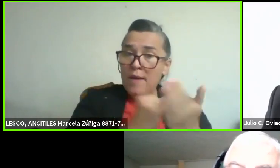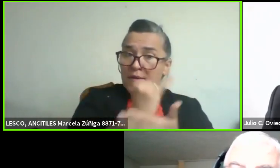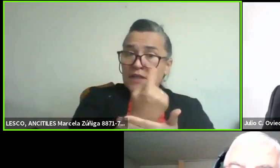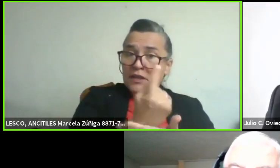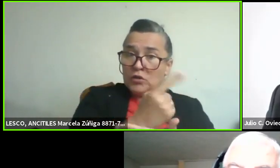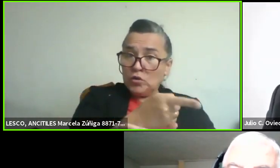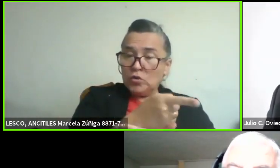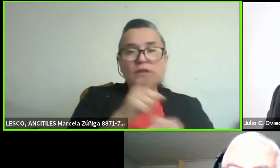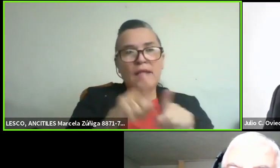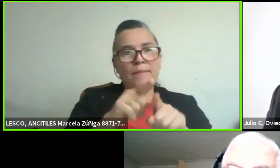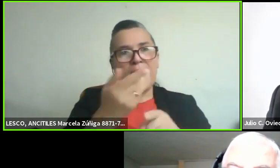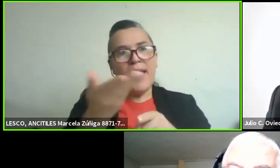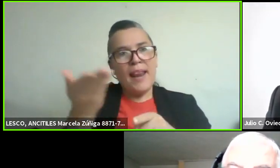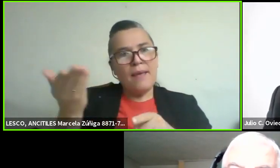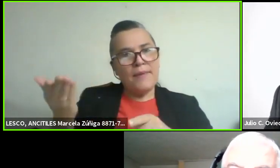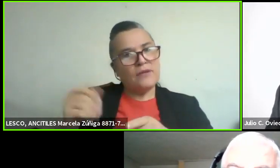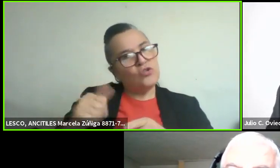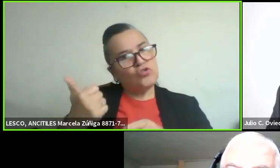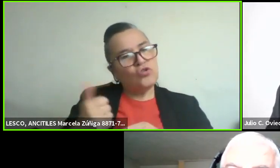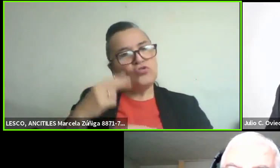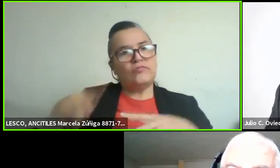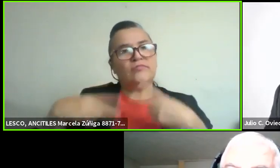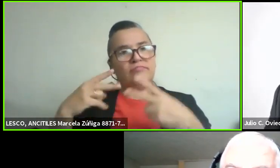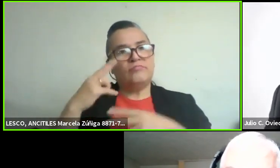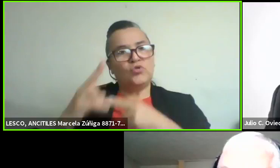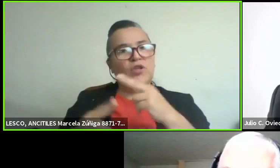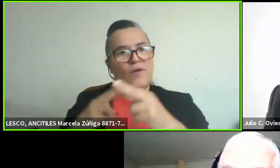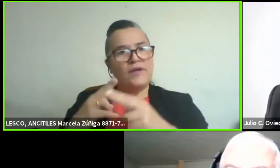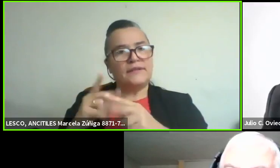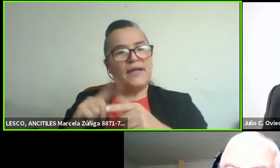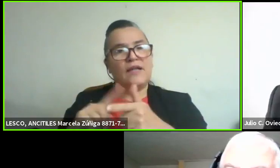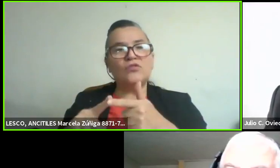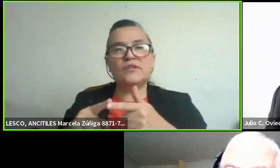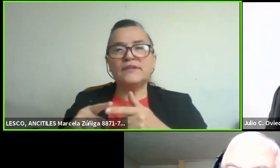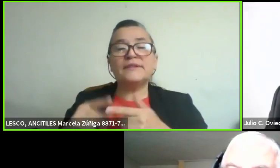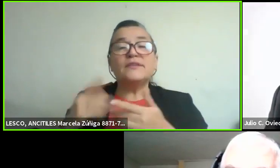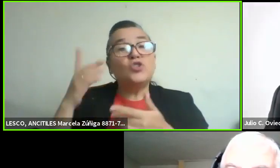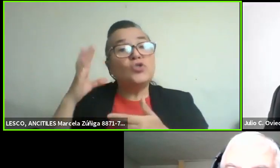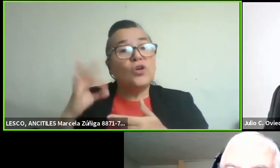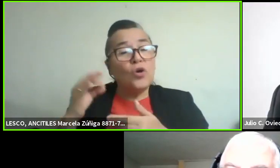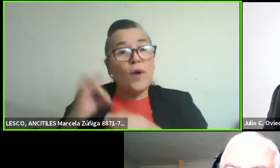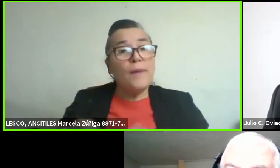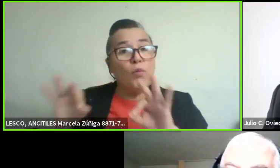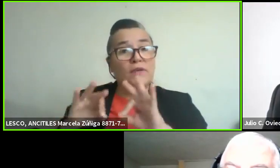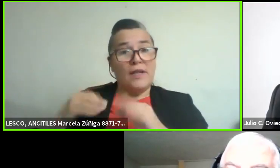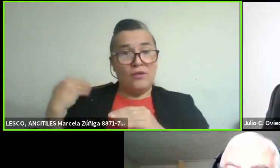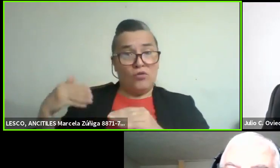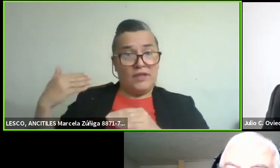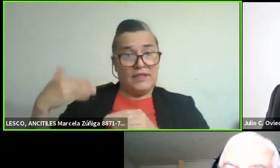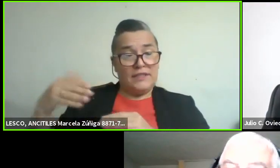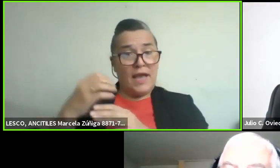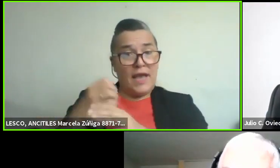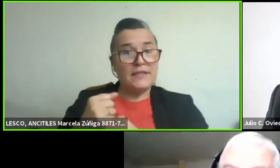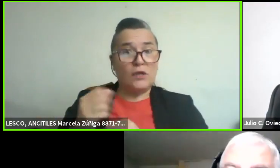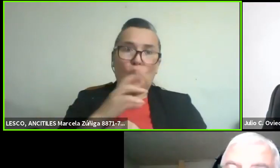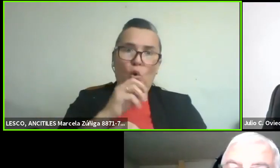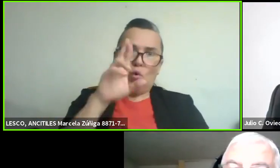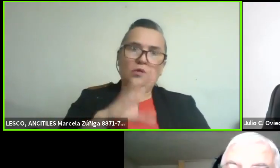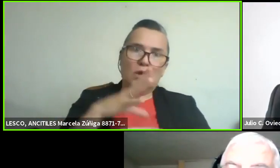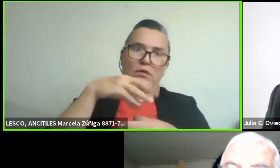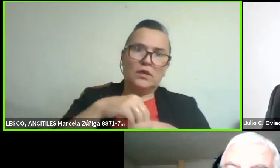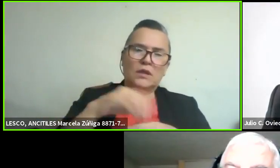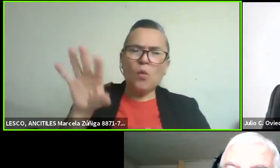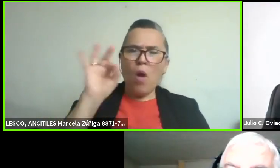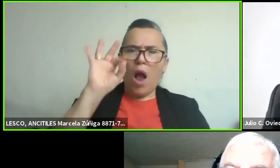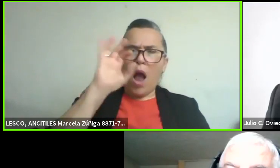muchos elementos de la vida universitaria aquí yo creo que lo importante es lo que se ha venido haciendo ya en muchos países e incluso costa rica que es detectar